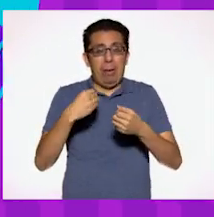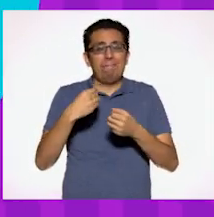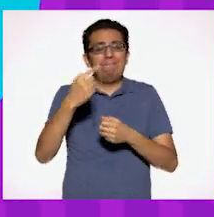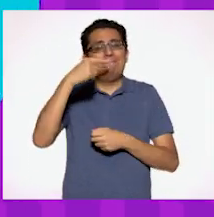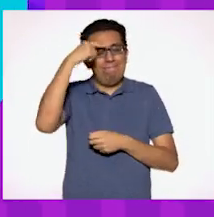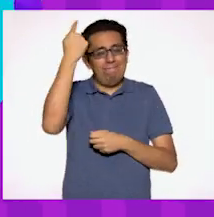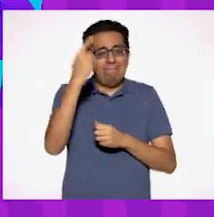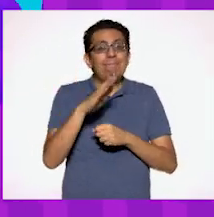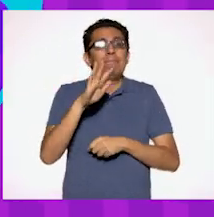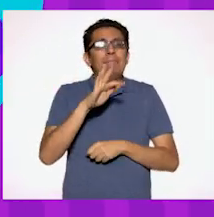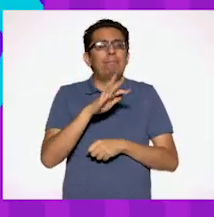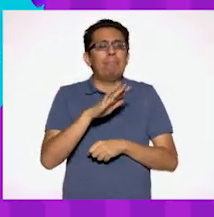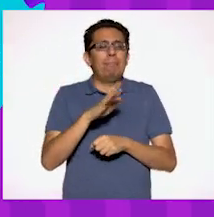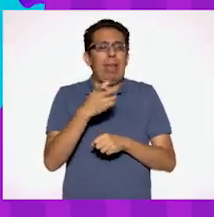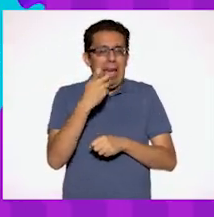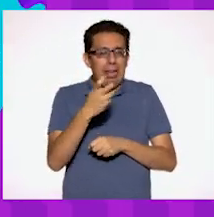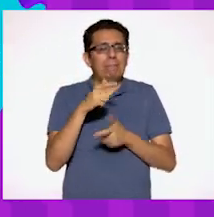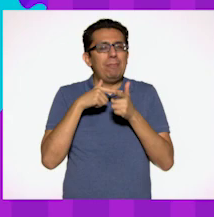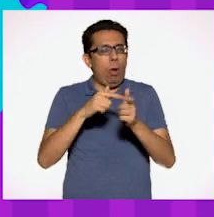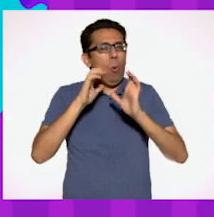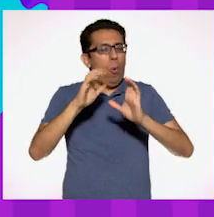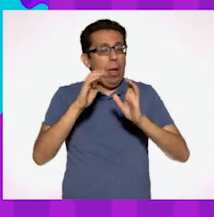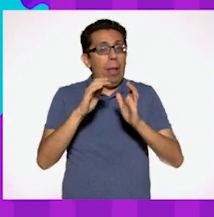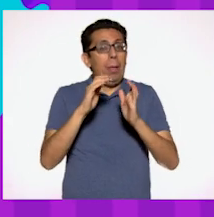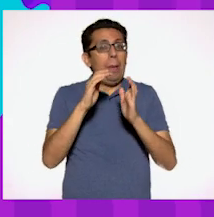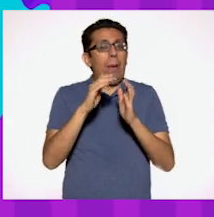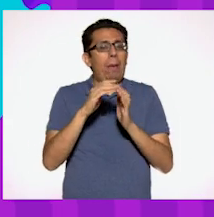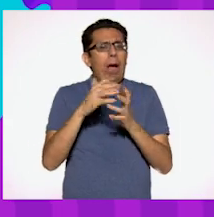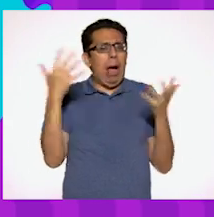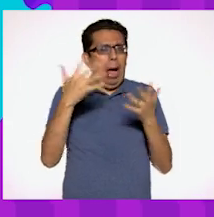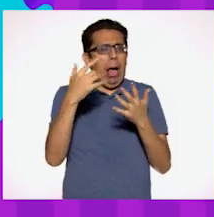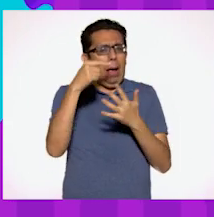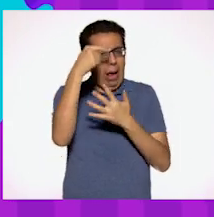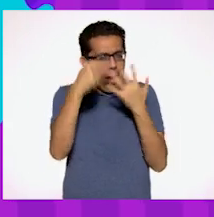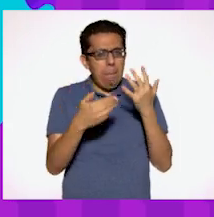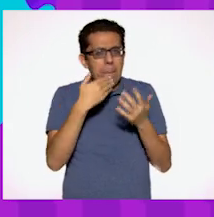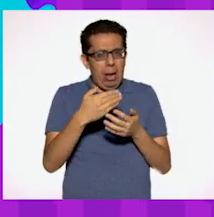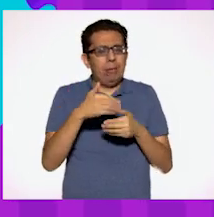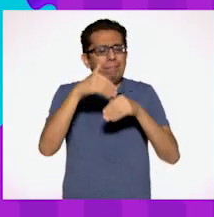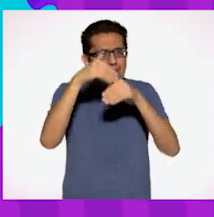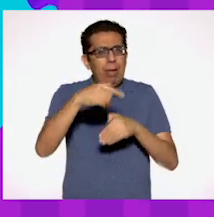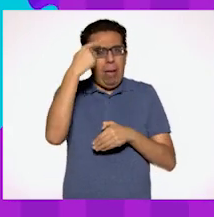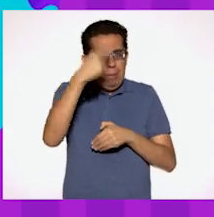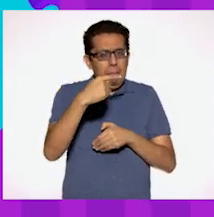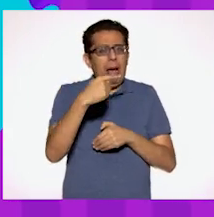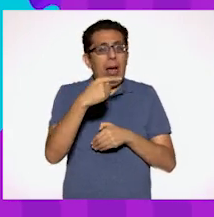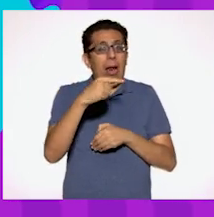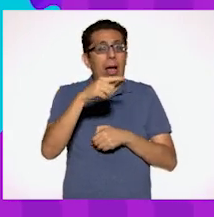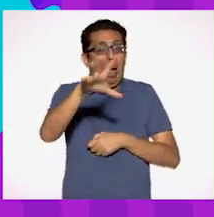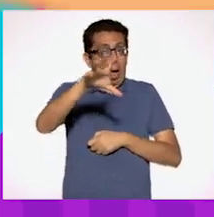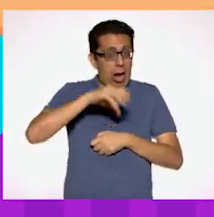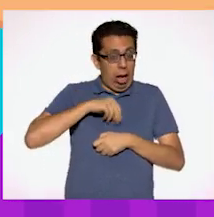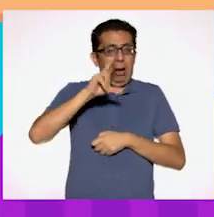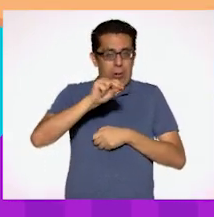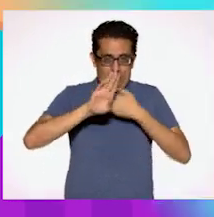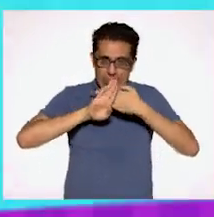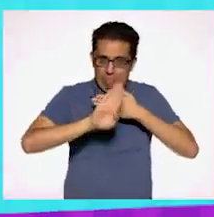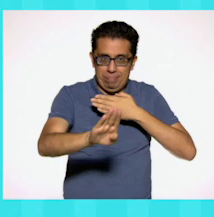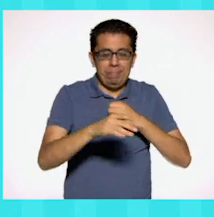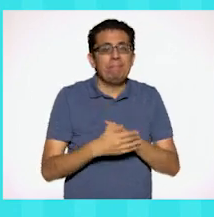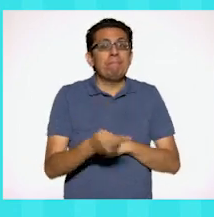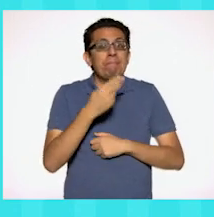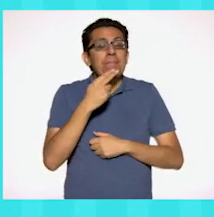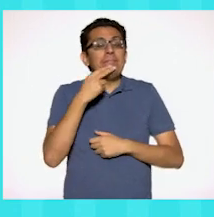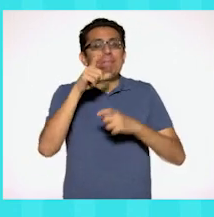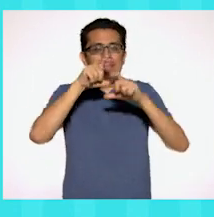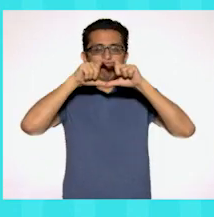personas. Por eso hay que continuar cuidándonos siguiendo las buenas prácticas que ya todos conocemos para evitar contagiarnos.